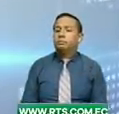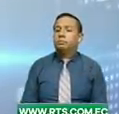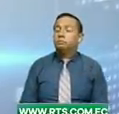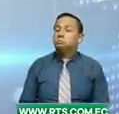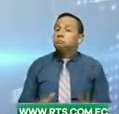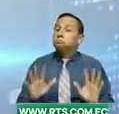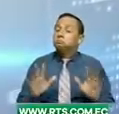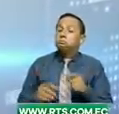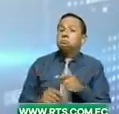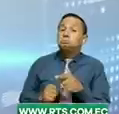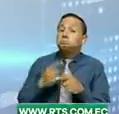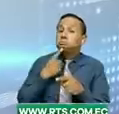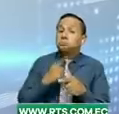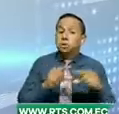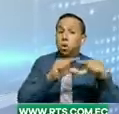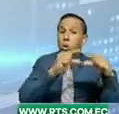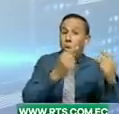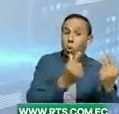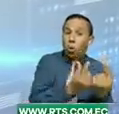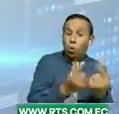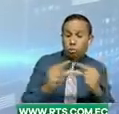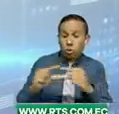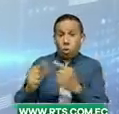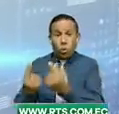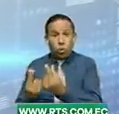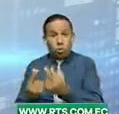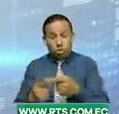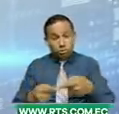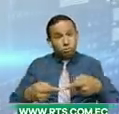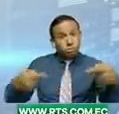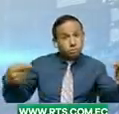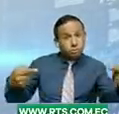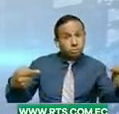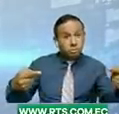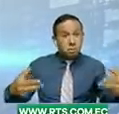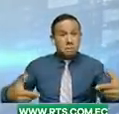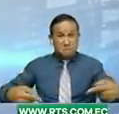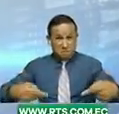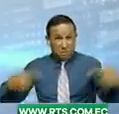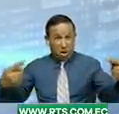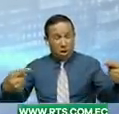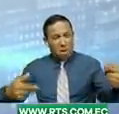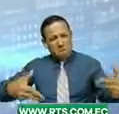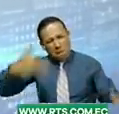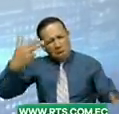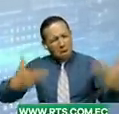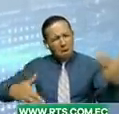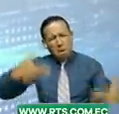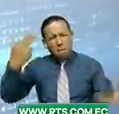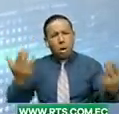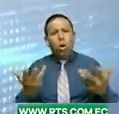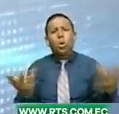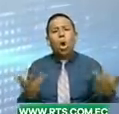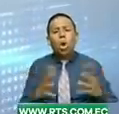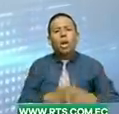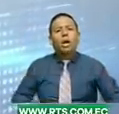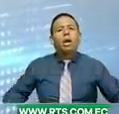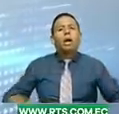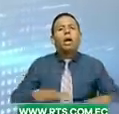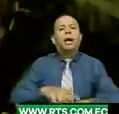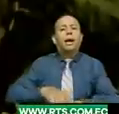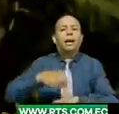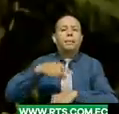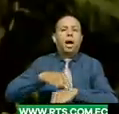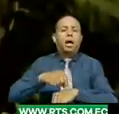Presuntamente fue una guerra entre bandas que alarmó a los moradores del sector Grito de Libertad de la parroquia Venus en Quevedo. Aproximadamente